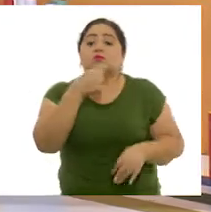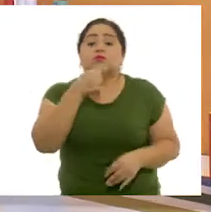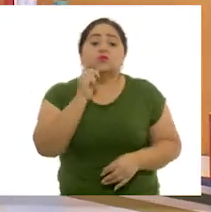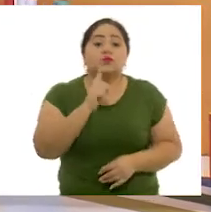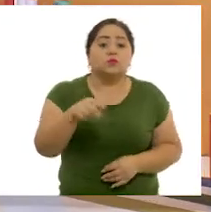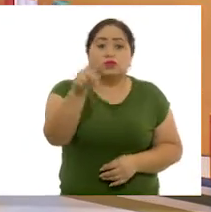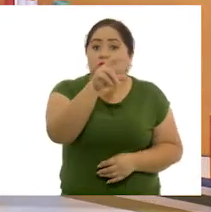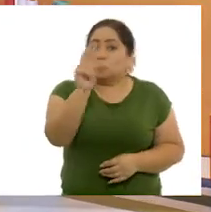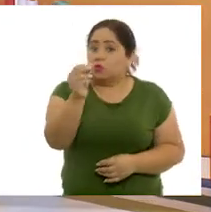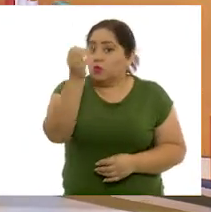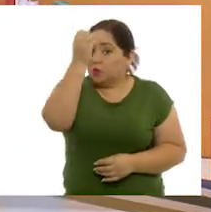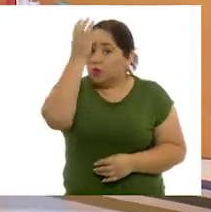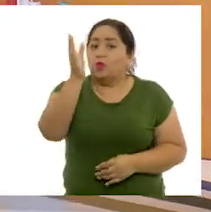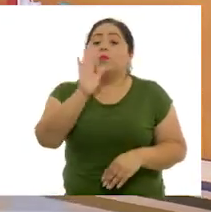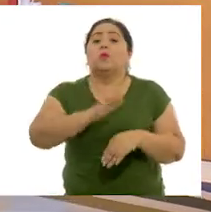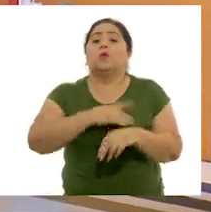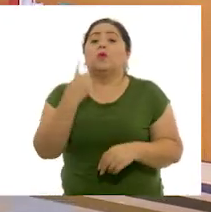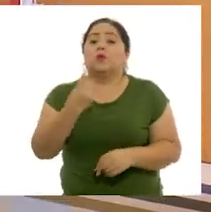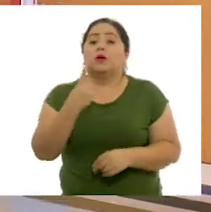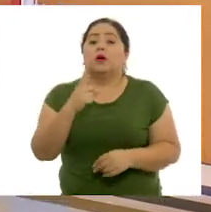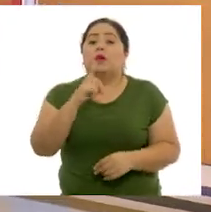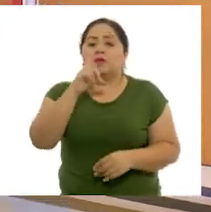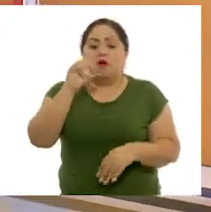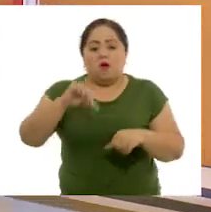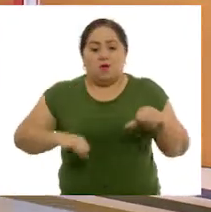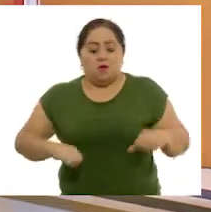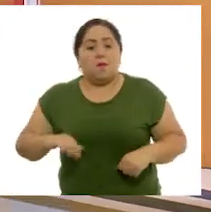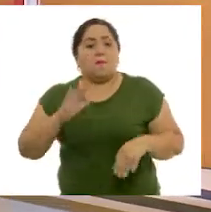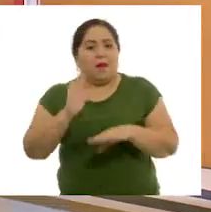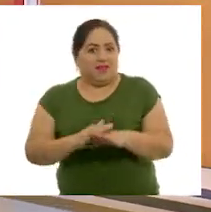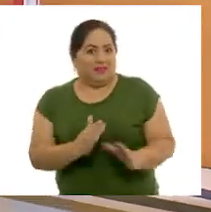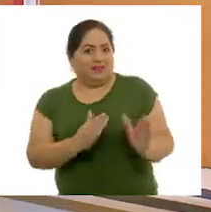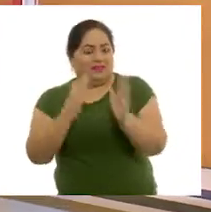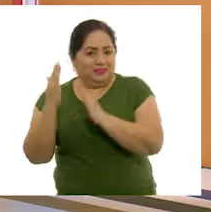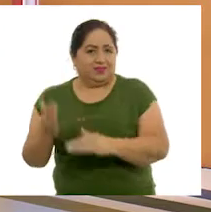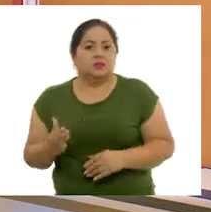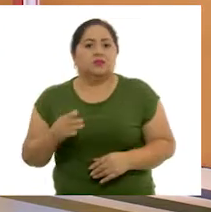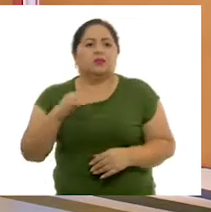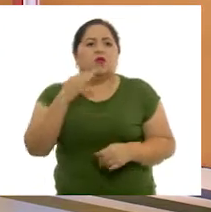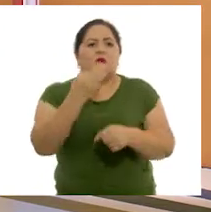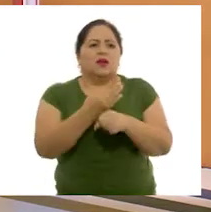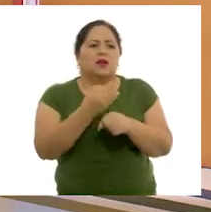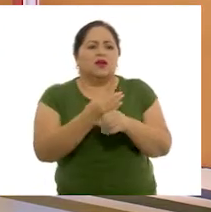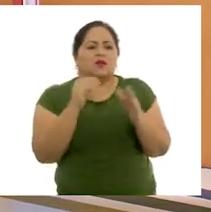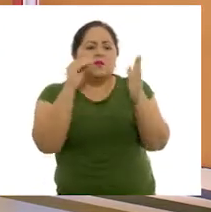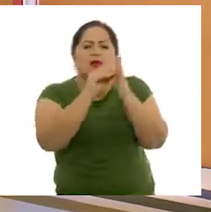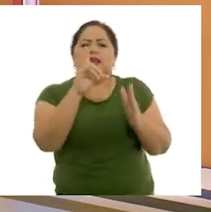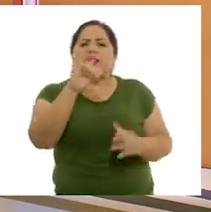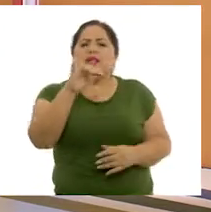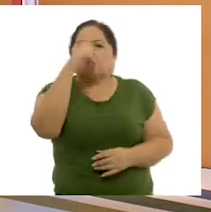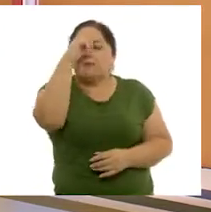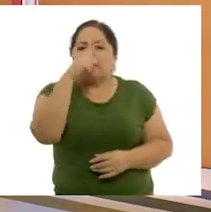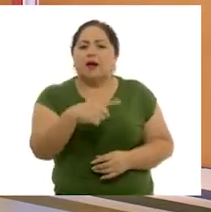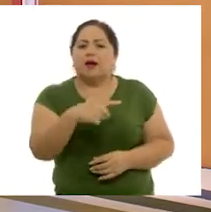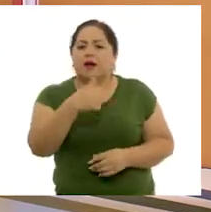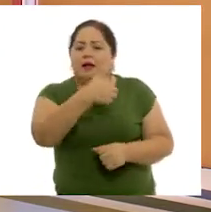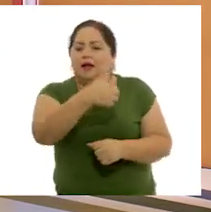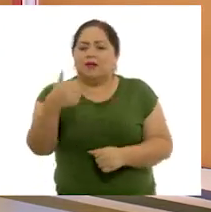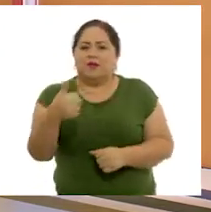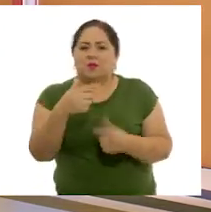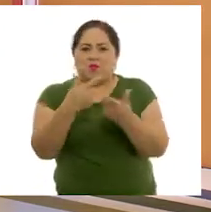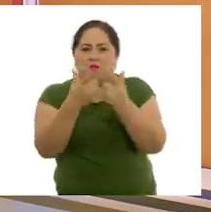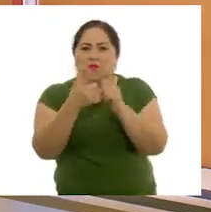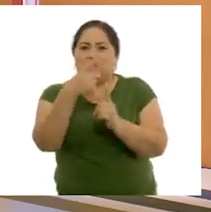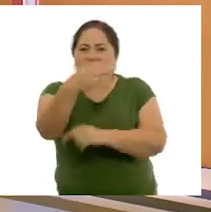que no se nos olvide porque las vamos a ocupar en una actividad más adelante, vamos a asignar un tipo de línea para cada uno de los cuatro integrantes